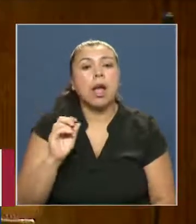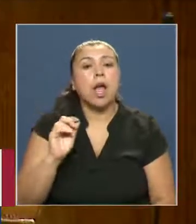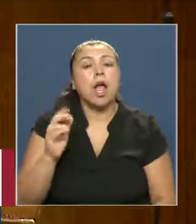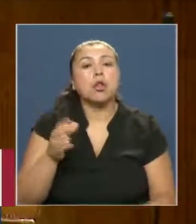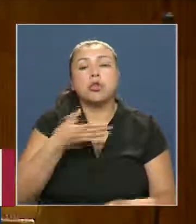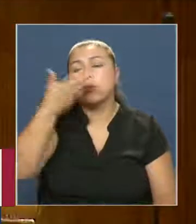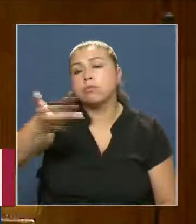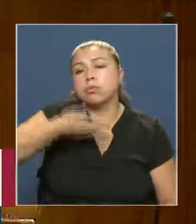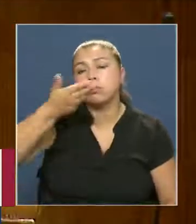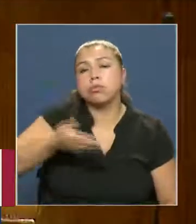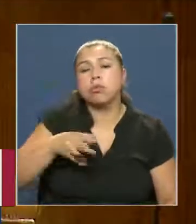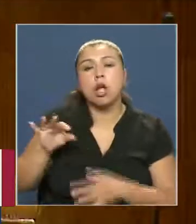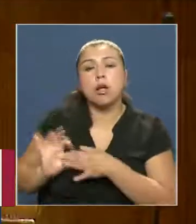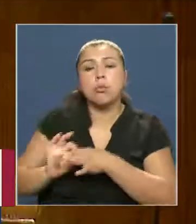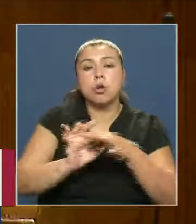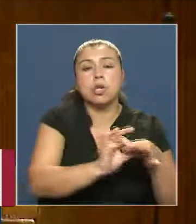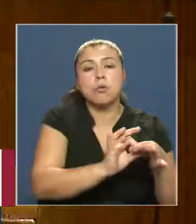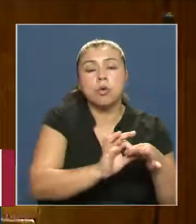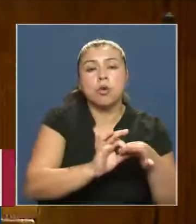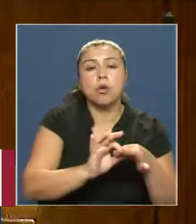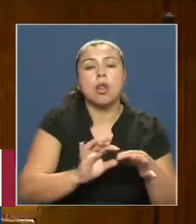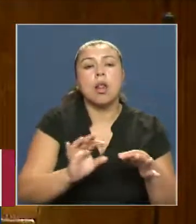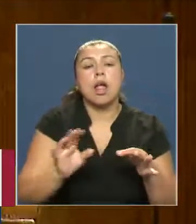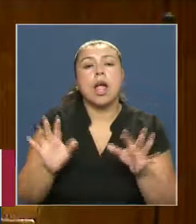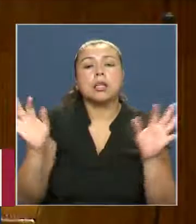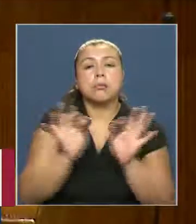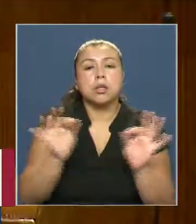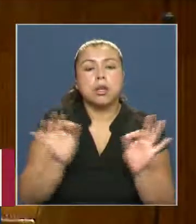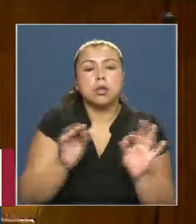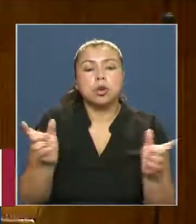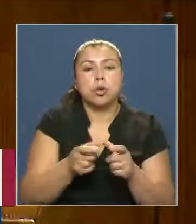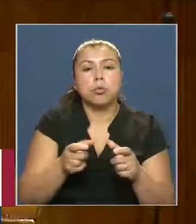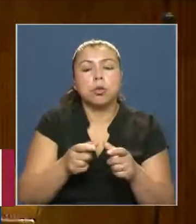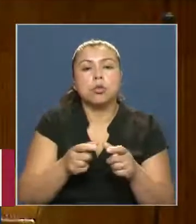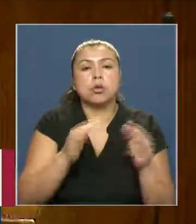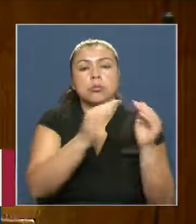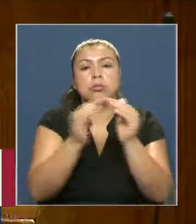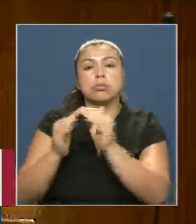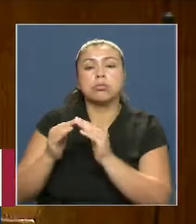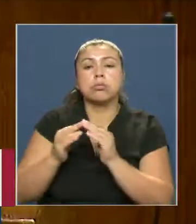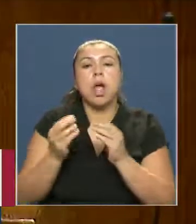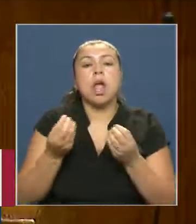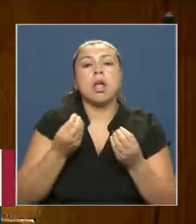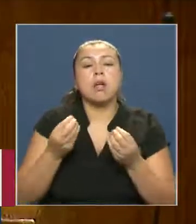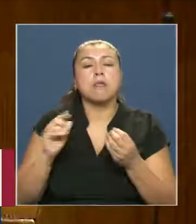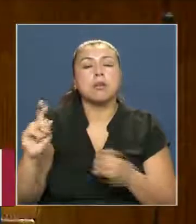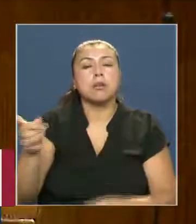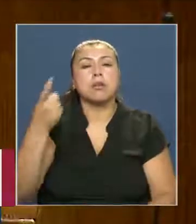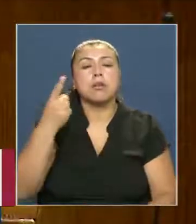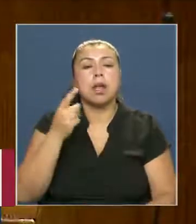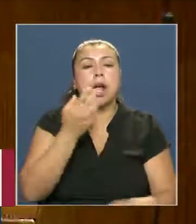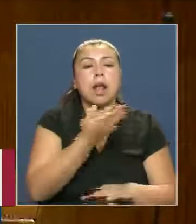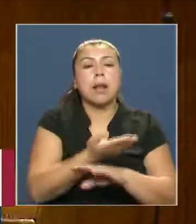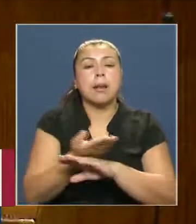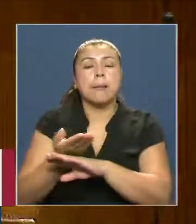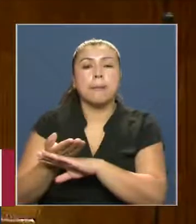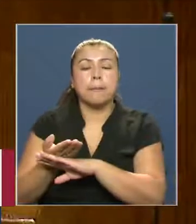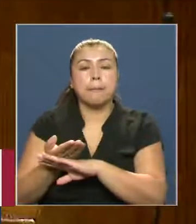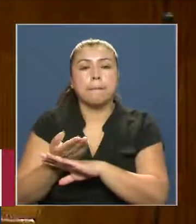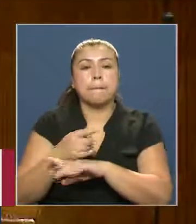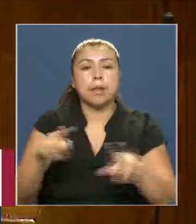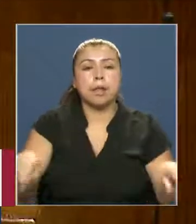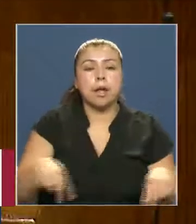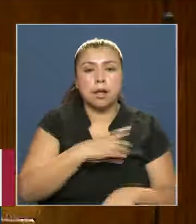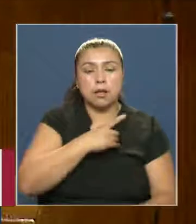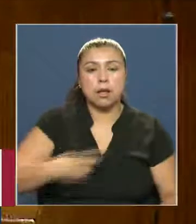los argumentos y las razones señaladas, la Comisión de Vivienda, Desarrollo Urbano y Bienes Nacionales recomienda a la Sala aprobar el texto del proyecto